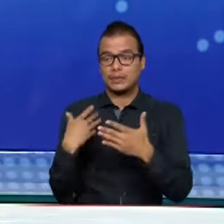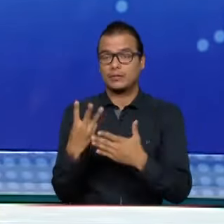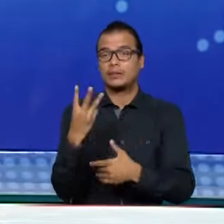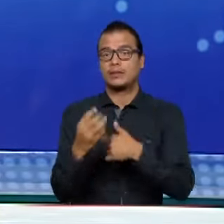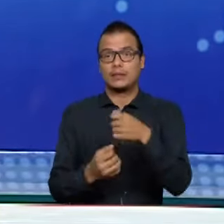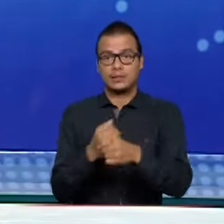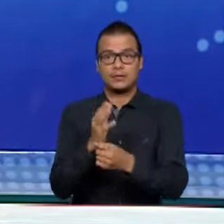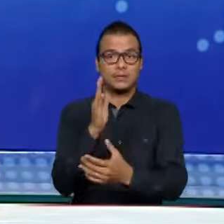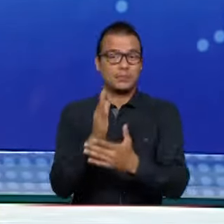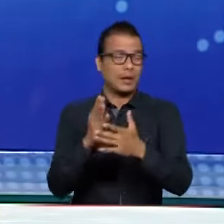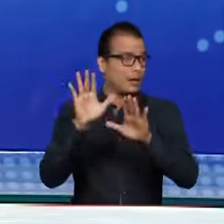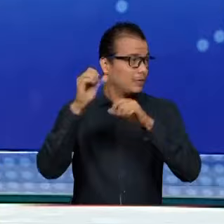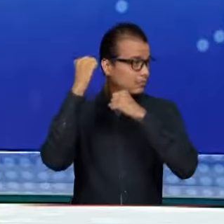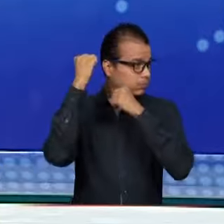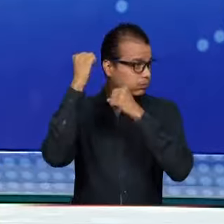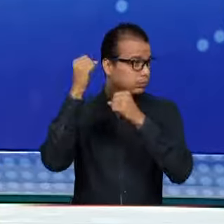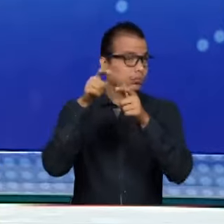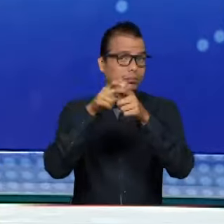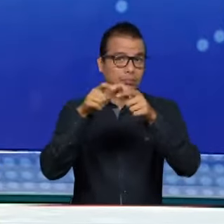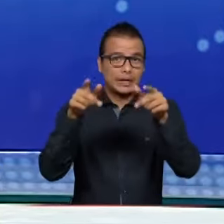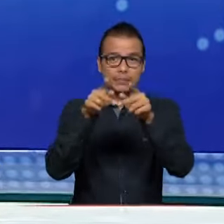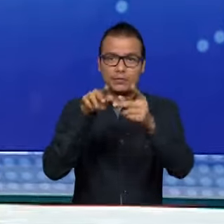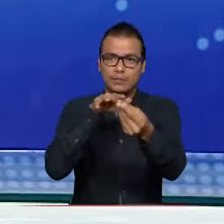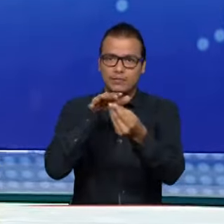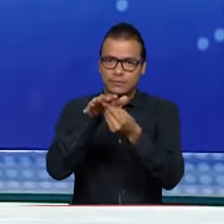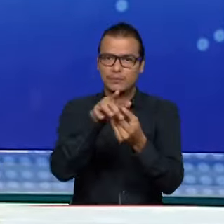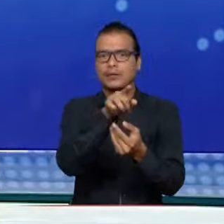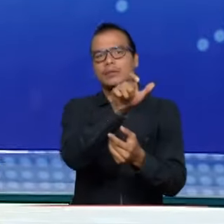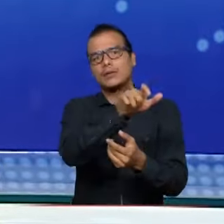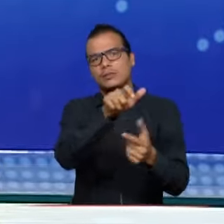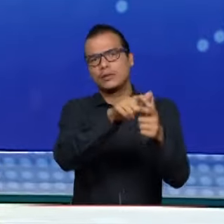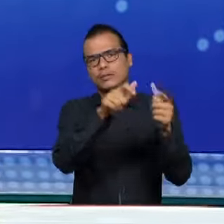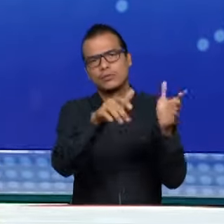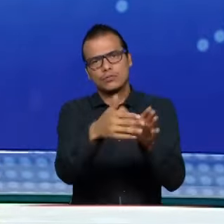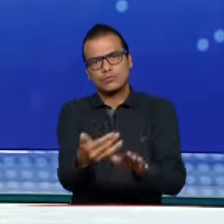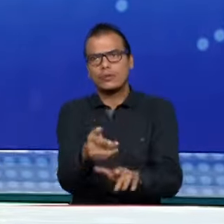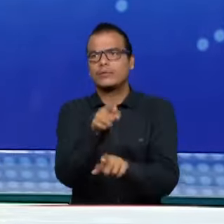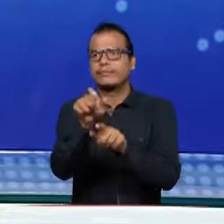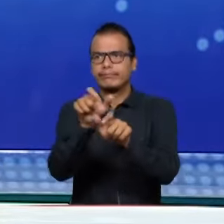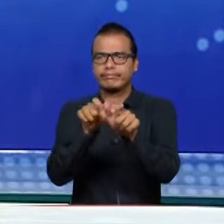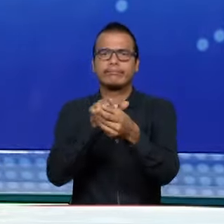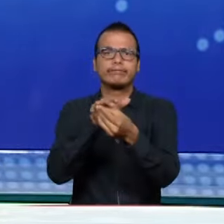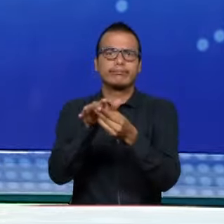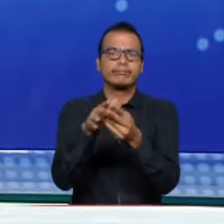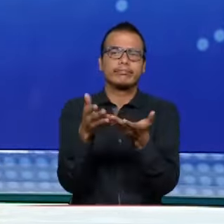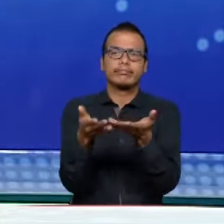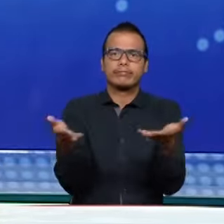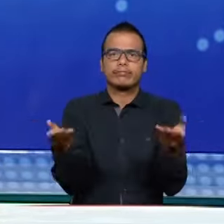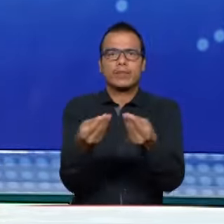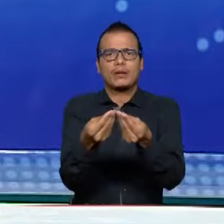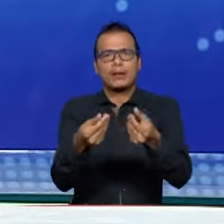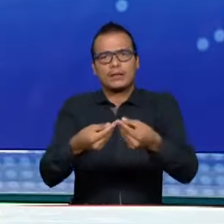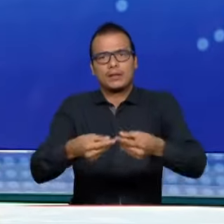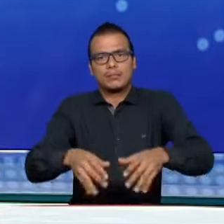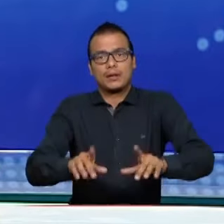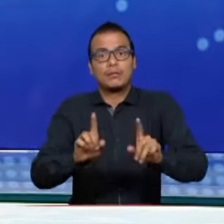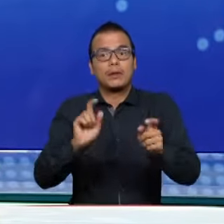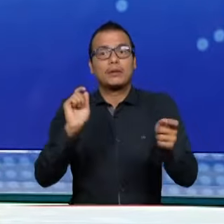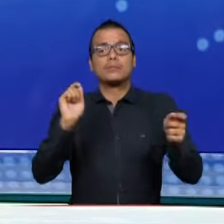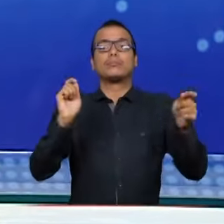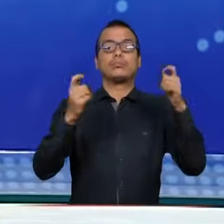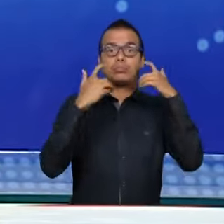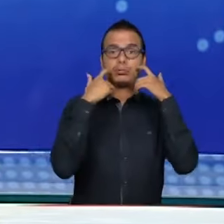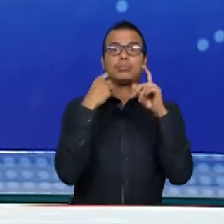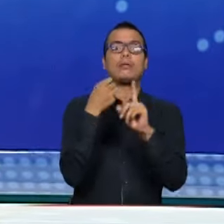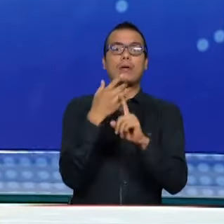que dejó víctimas fatales, afectaciones en muchos sectores económicos, pero también grandes transformaciones. Hoy en nuestras 2